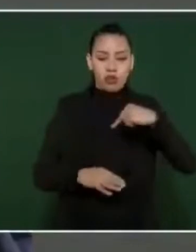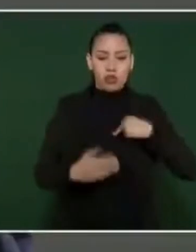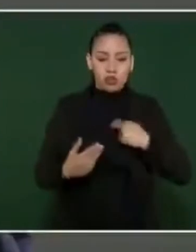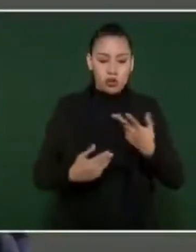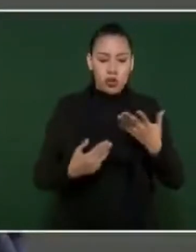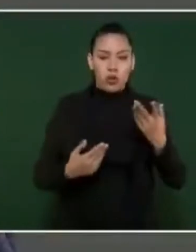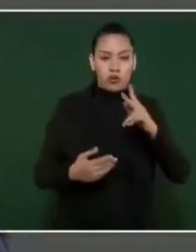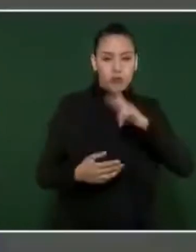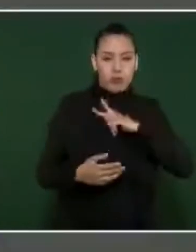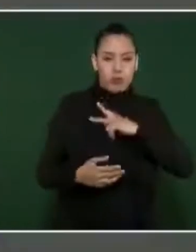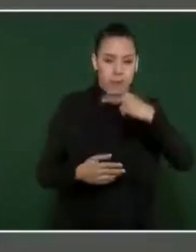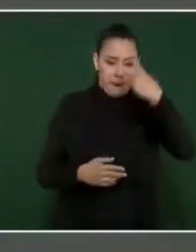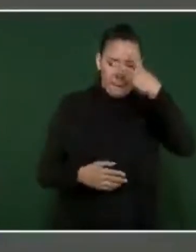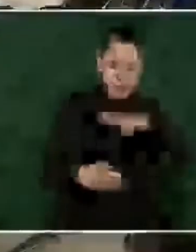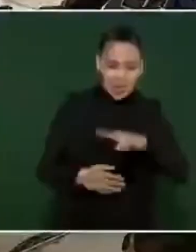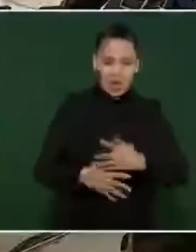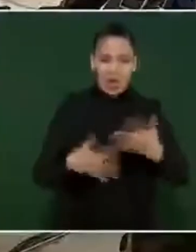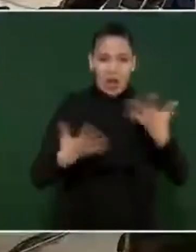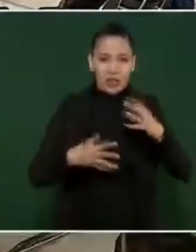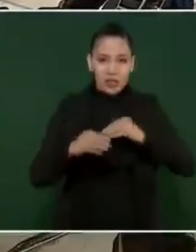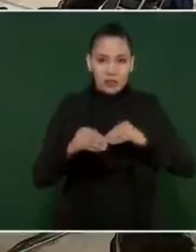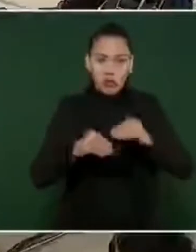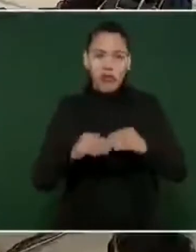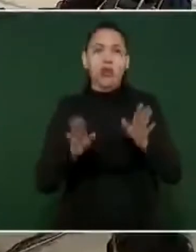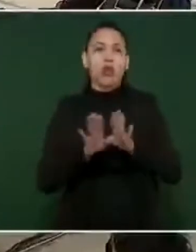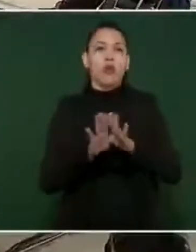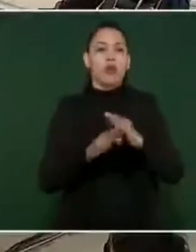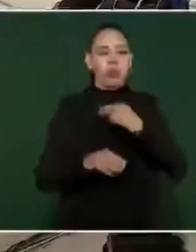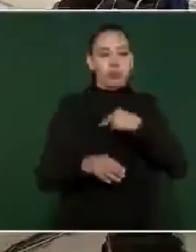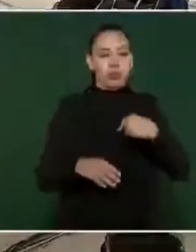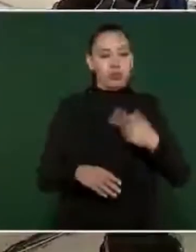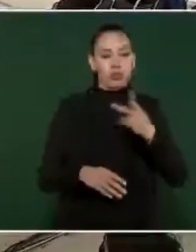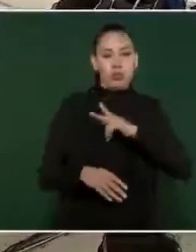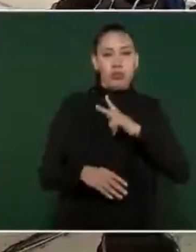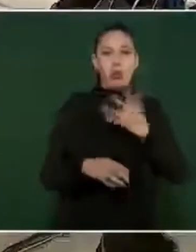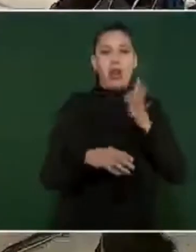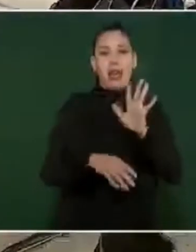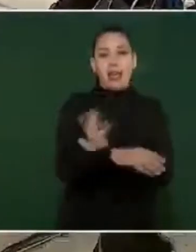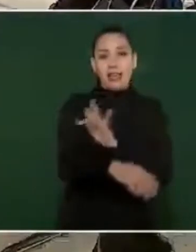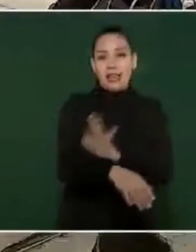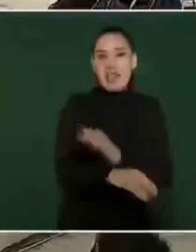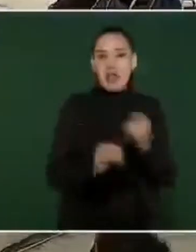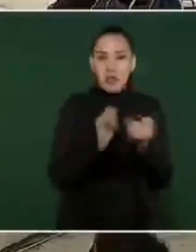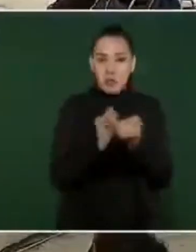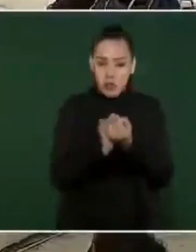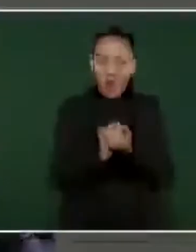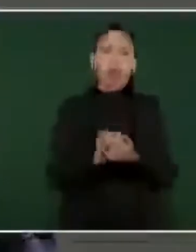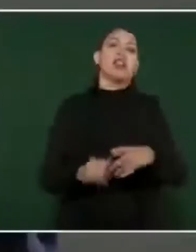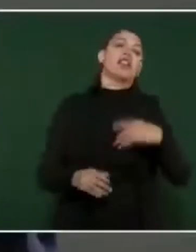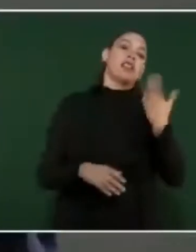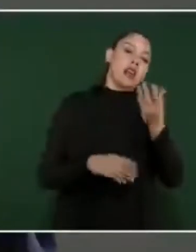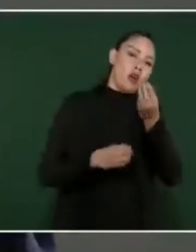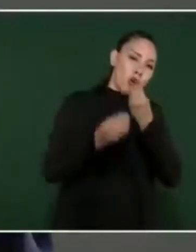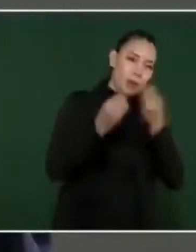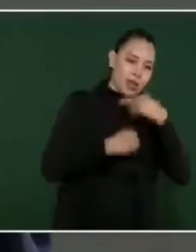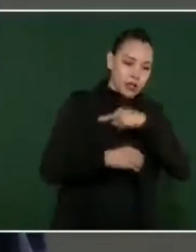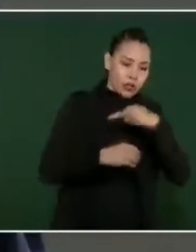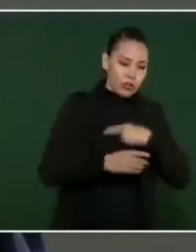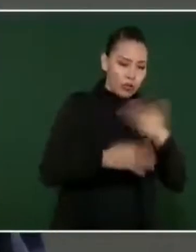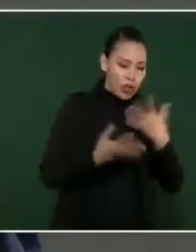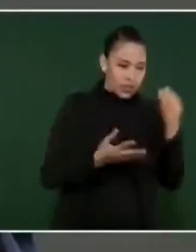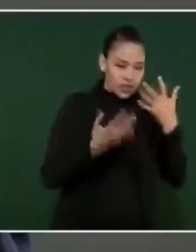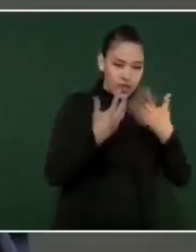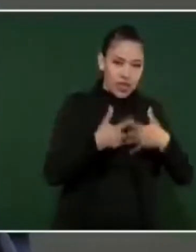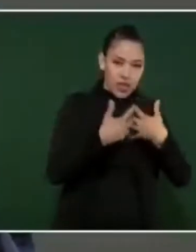alimentaria. De ahí la importancia de Tamaulipas, que se abandonó la producción de maíz, que se abandonó